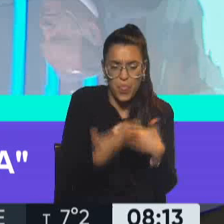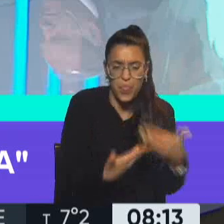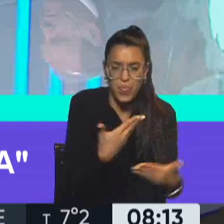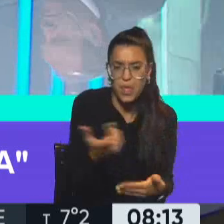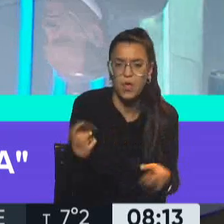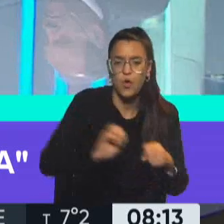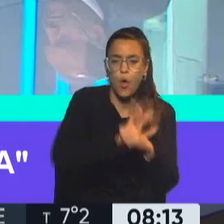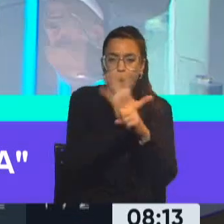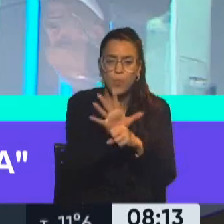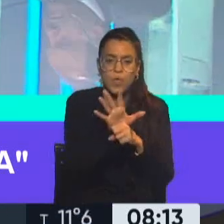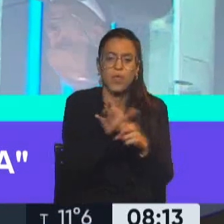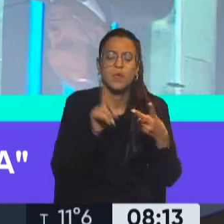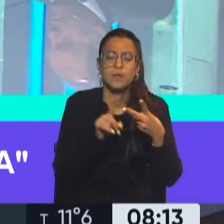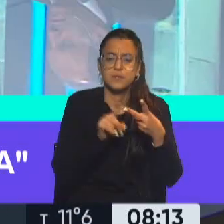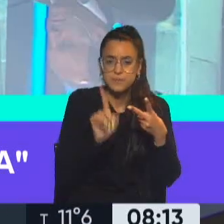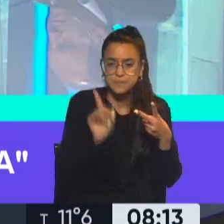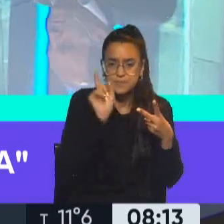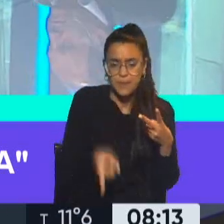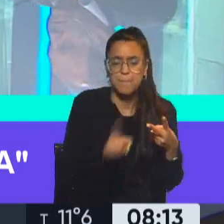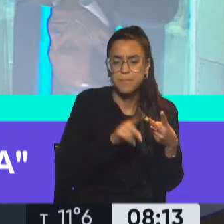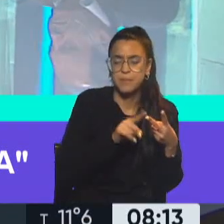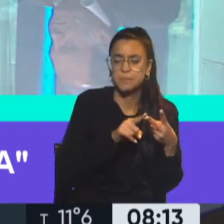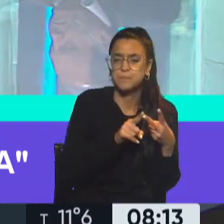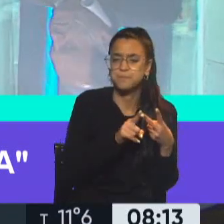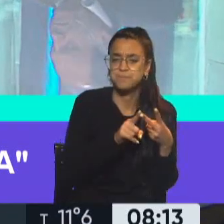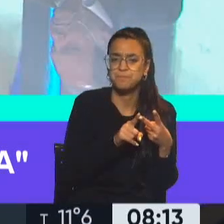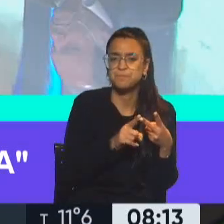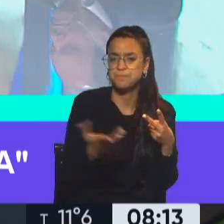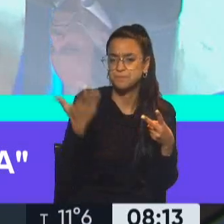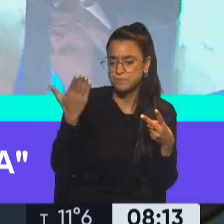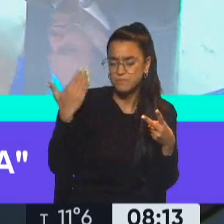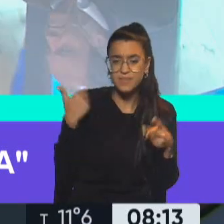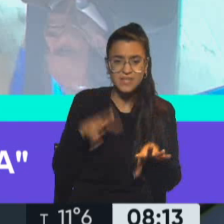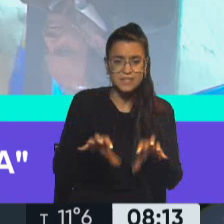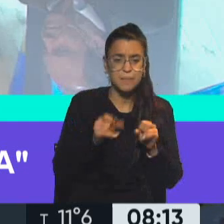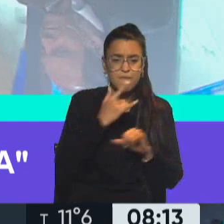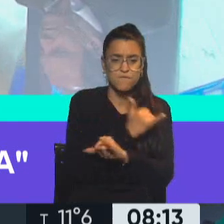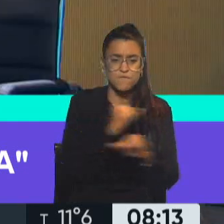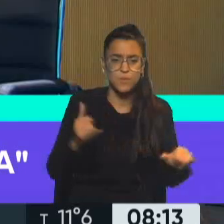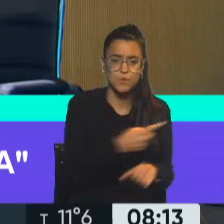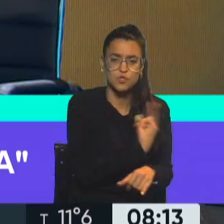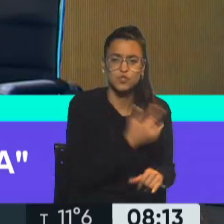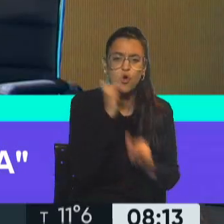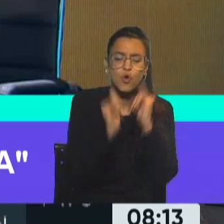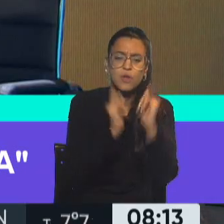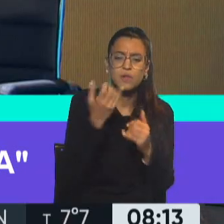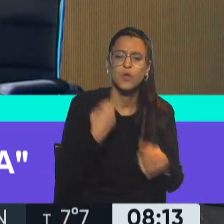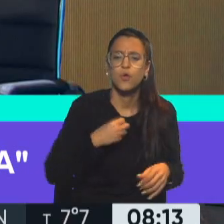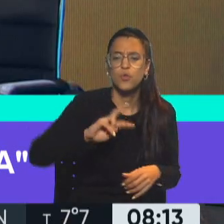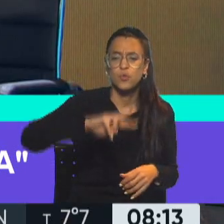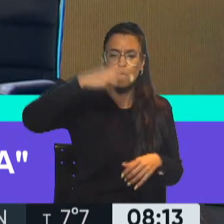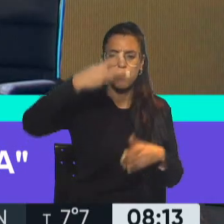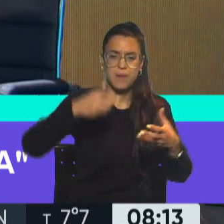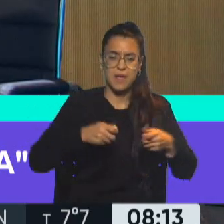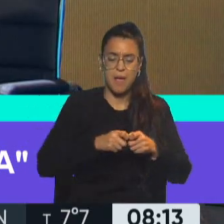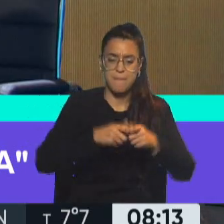la COVID-19? Y en este sentido puntualmente, contábamos hoy más tempranito en un informe al que dábamos cuenta que se ha duplicado la cantidad